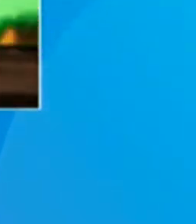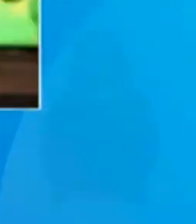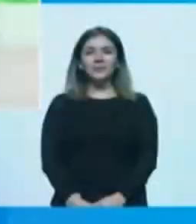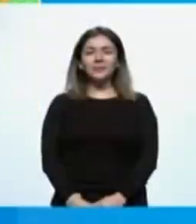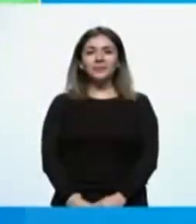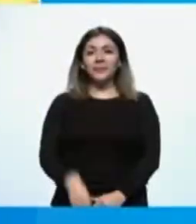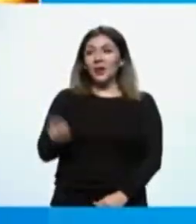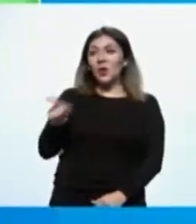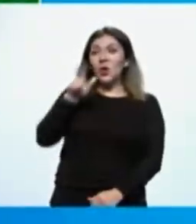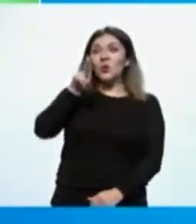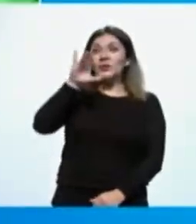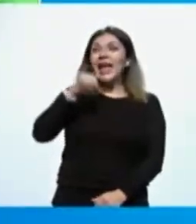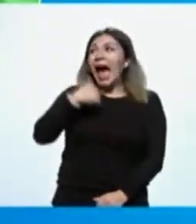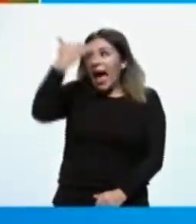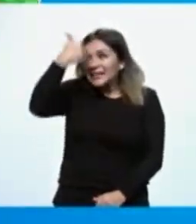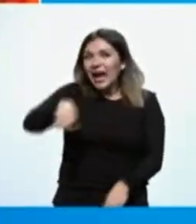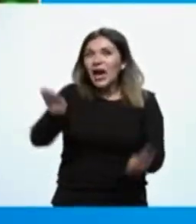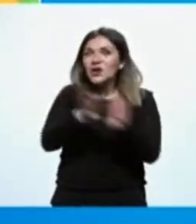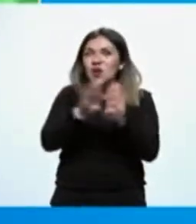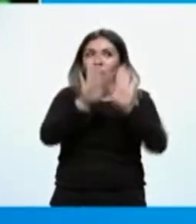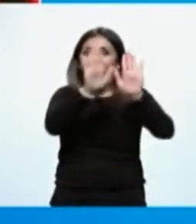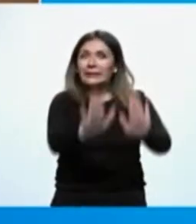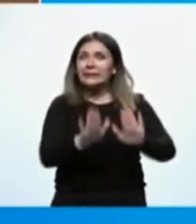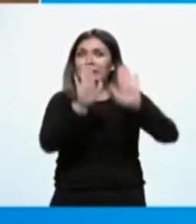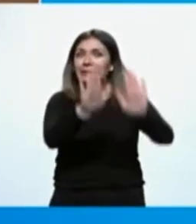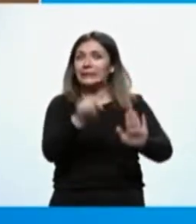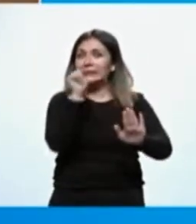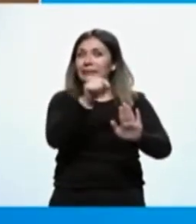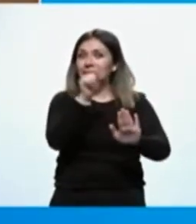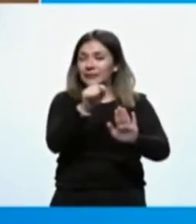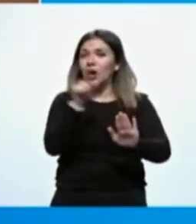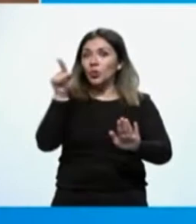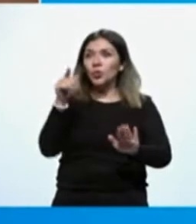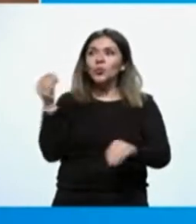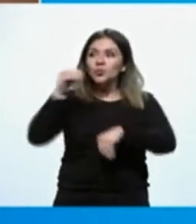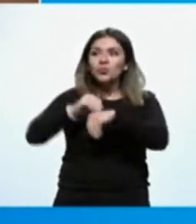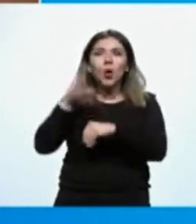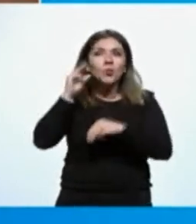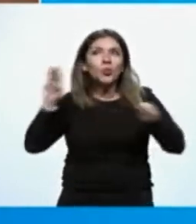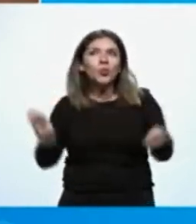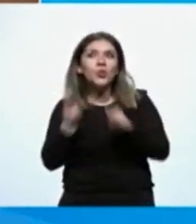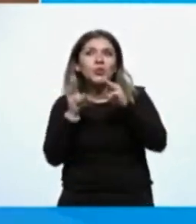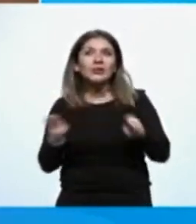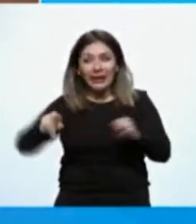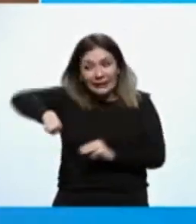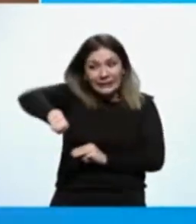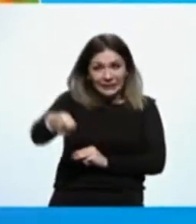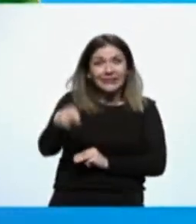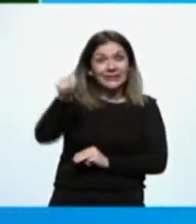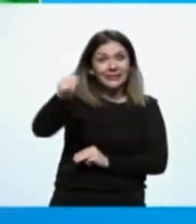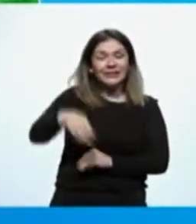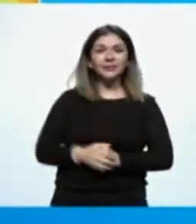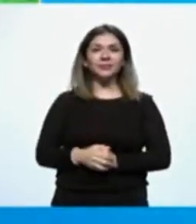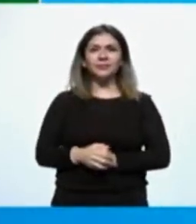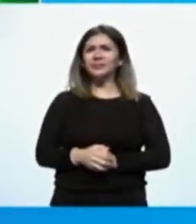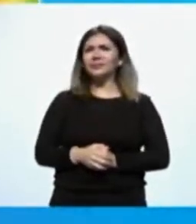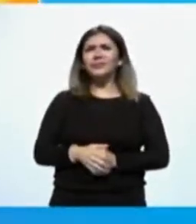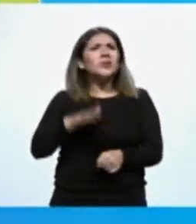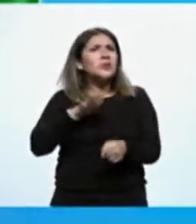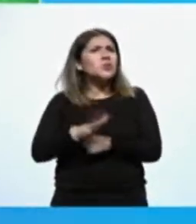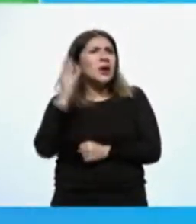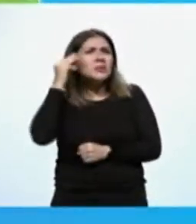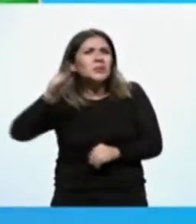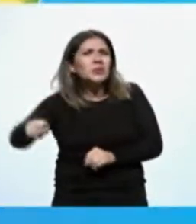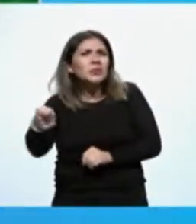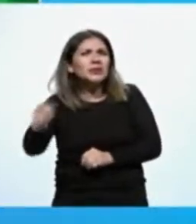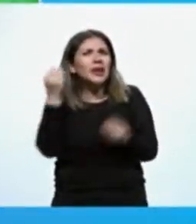Lucy, ya sé qué hacer para poder calmarlo. Pon algo de música en el estéreo del auto. Alan, no sé qué